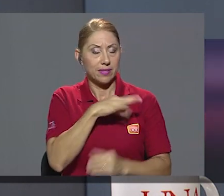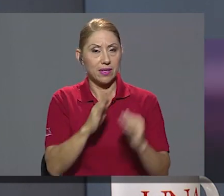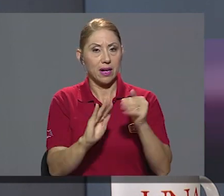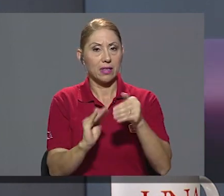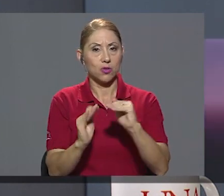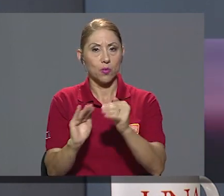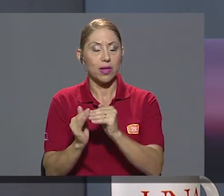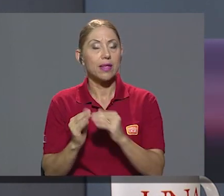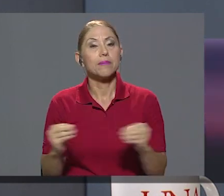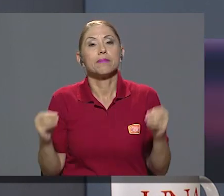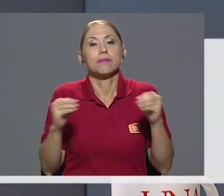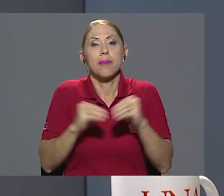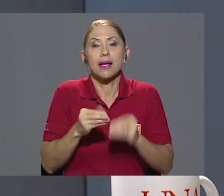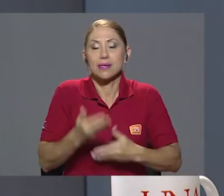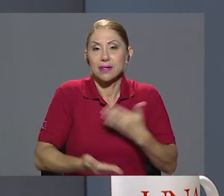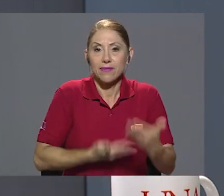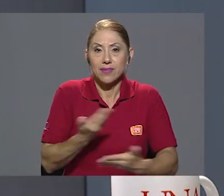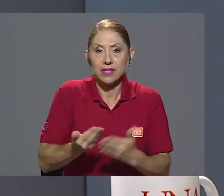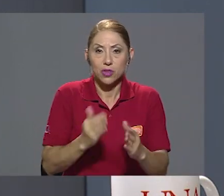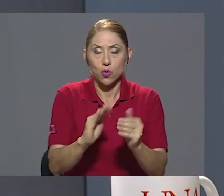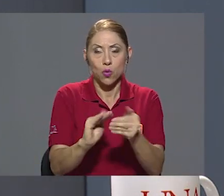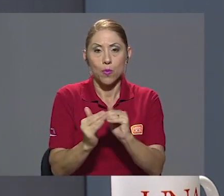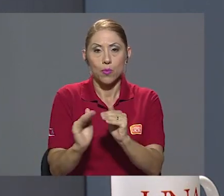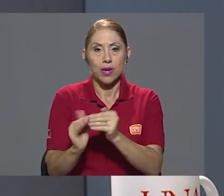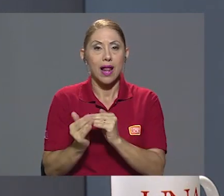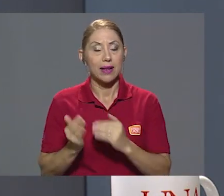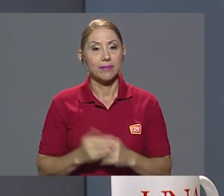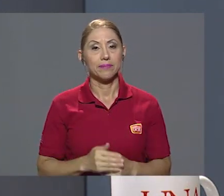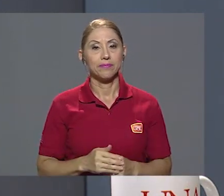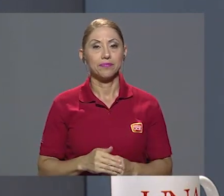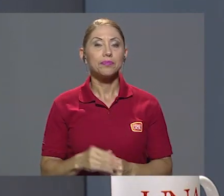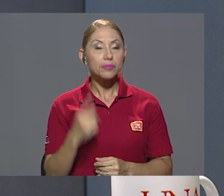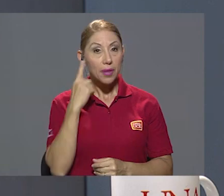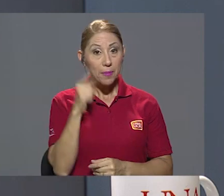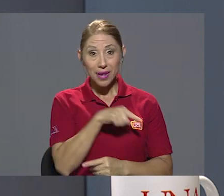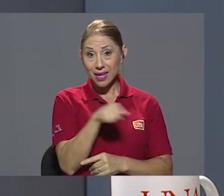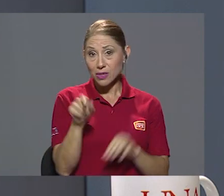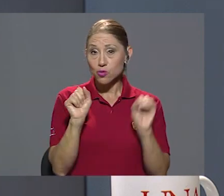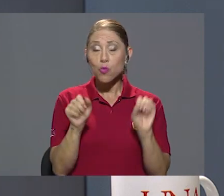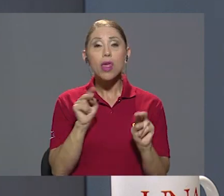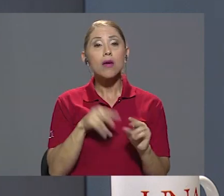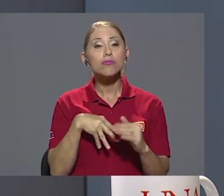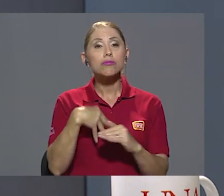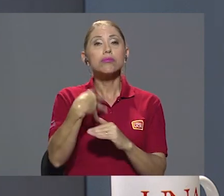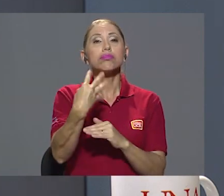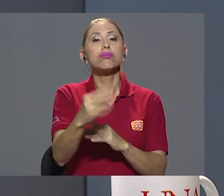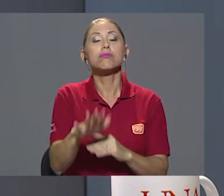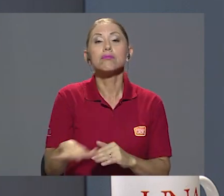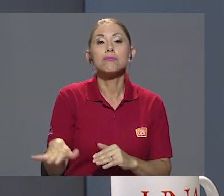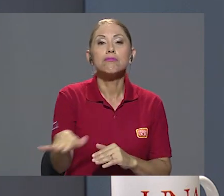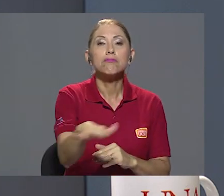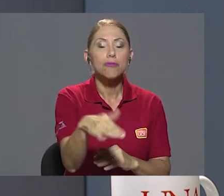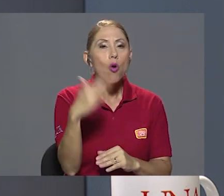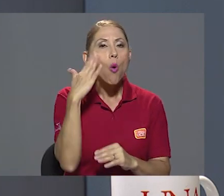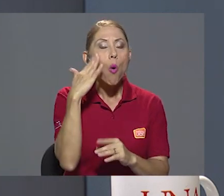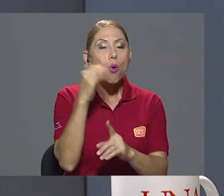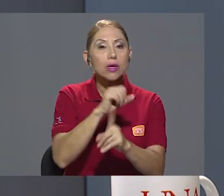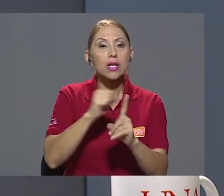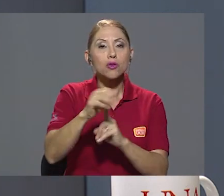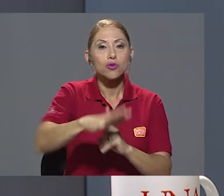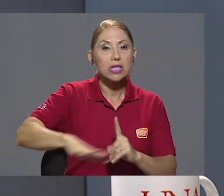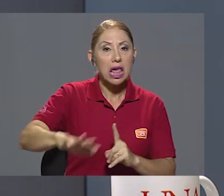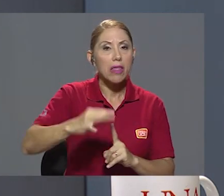las comunidades, más servicio comunal que le permita conocer a esa sociedad donde se va a desempeñar,